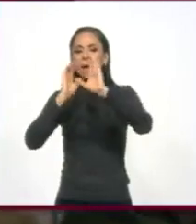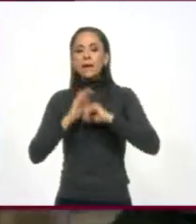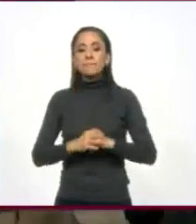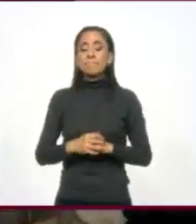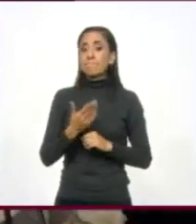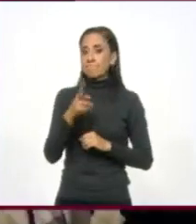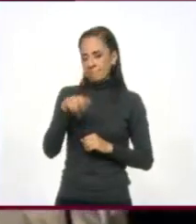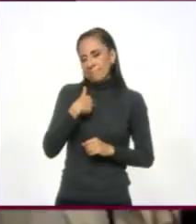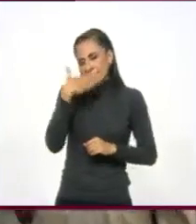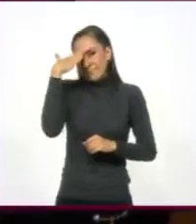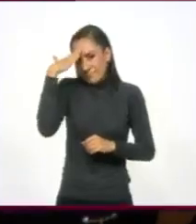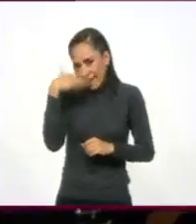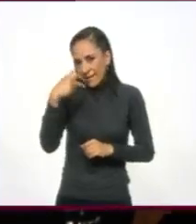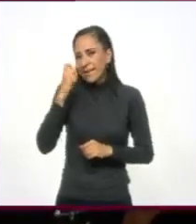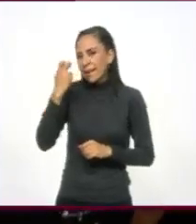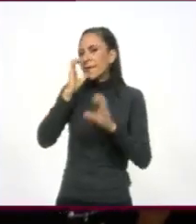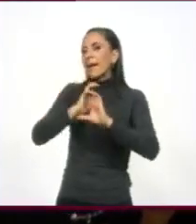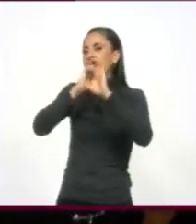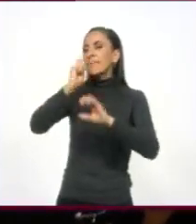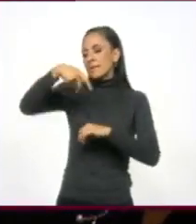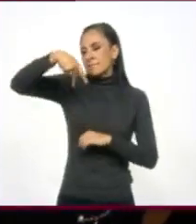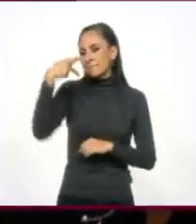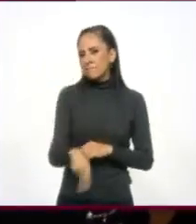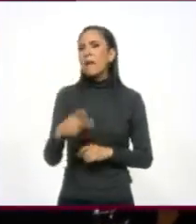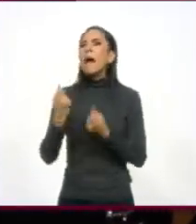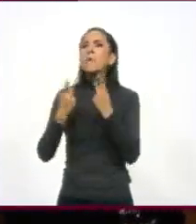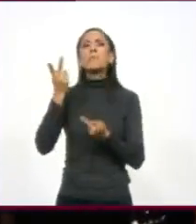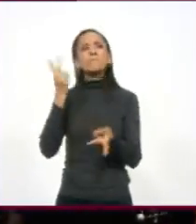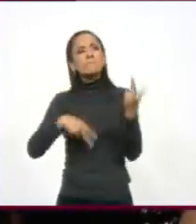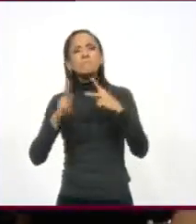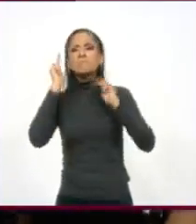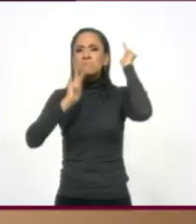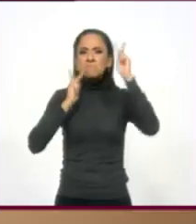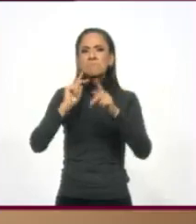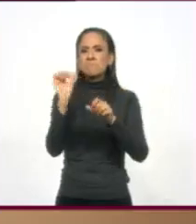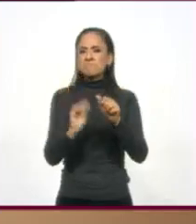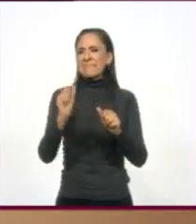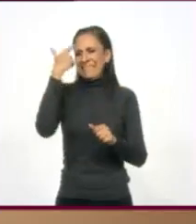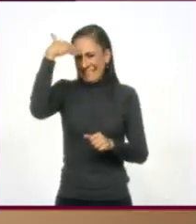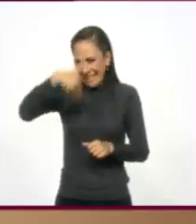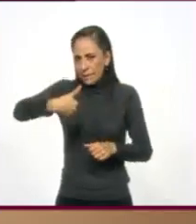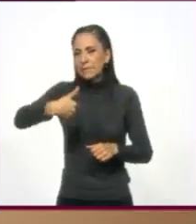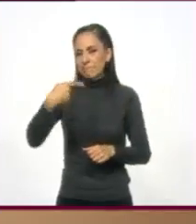Innegable referencia musical que identifica entre visitantes y artistas un canto mexicano.